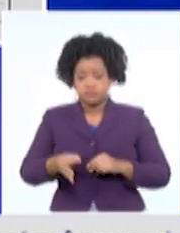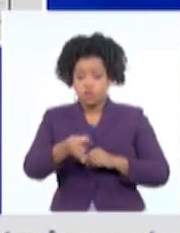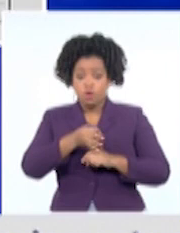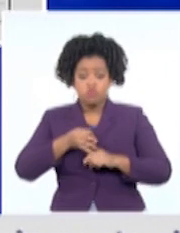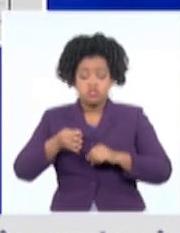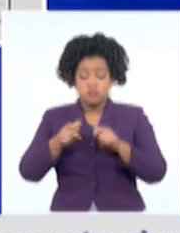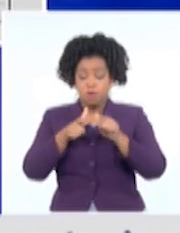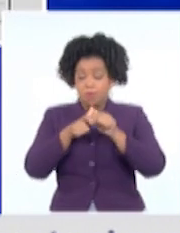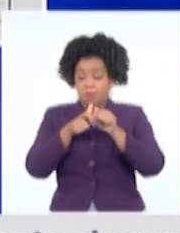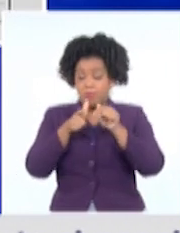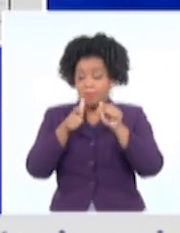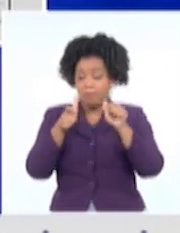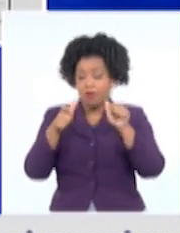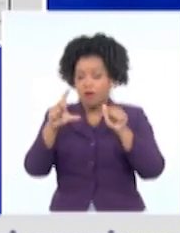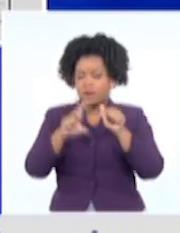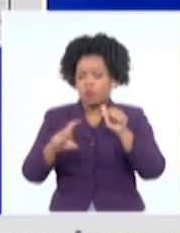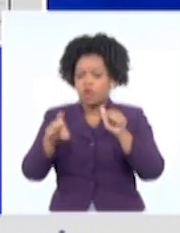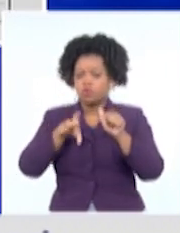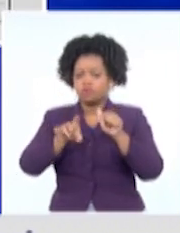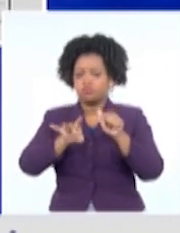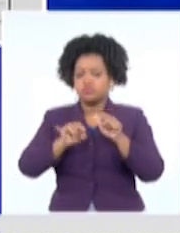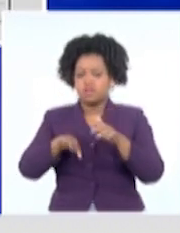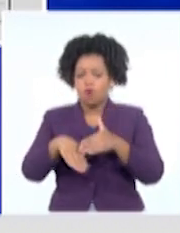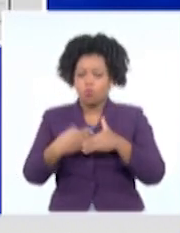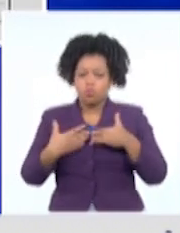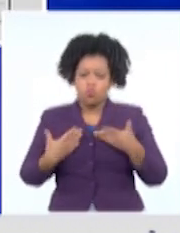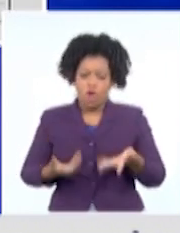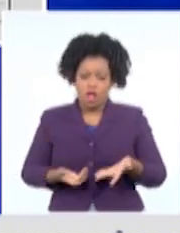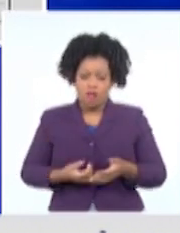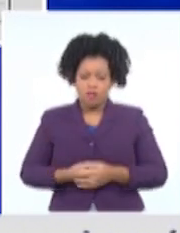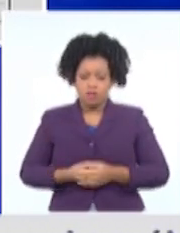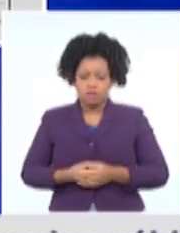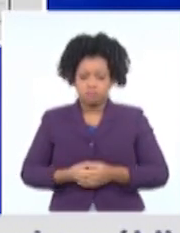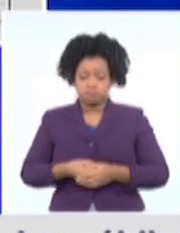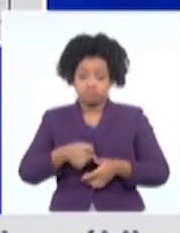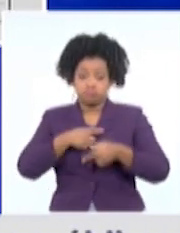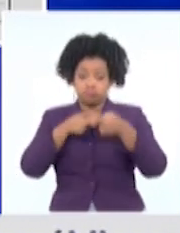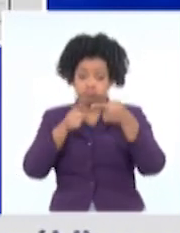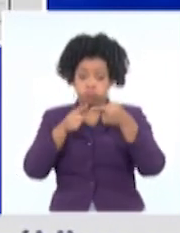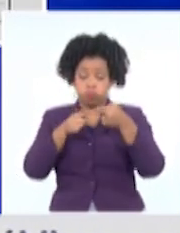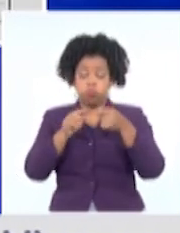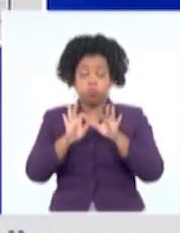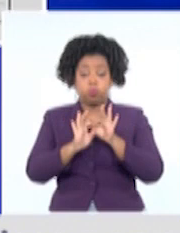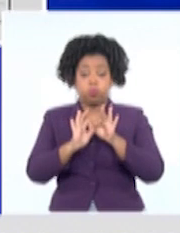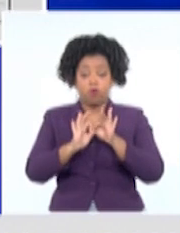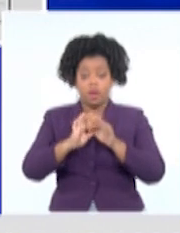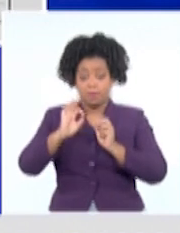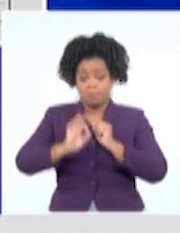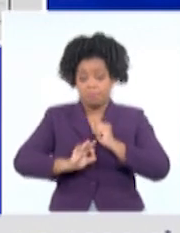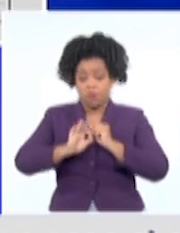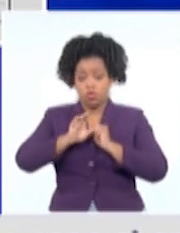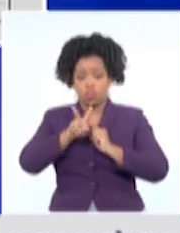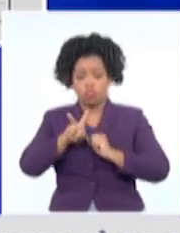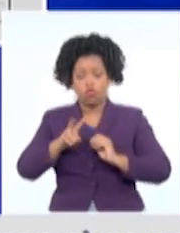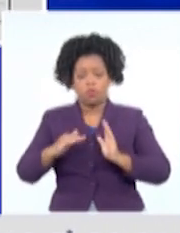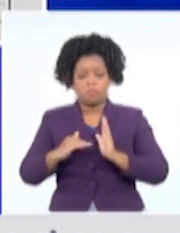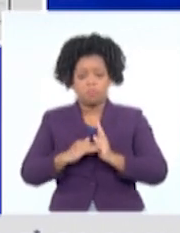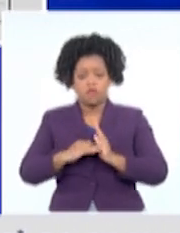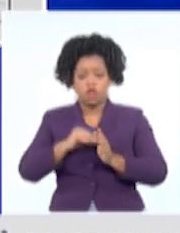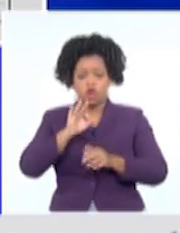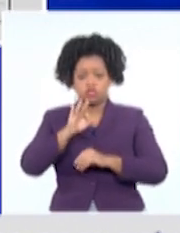incidencia en estos últimos 15 días. Resalta Guáimaro con una tasa de